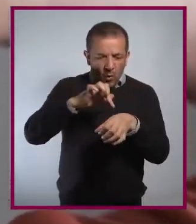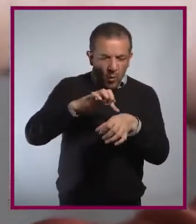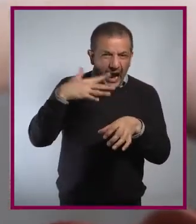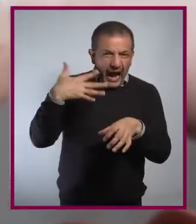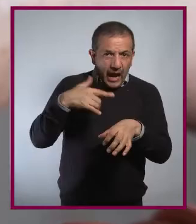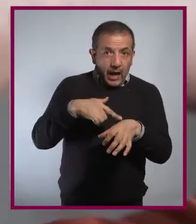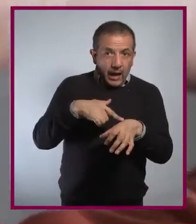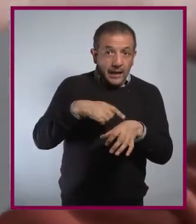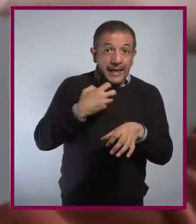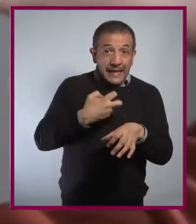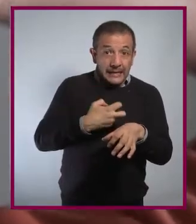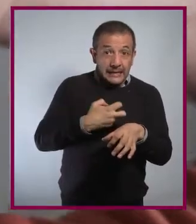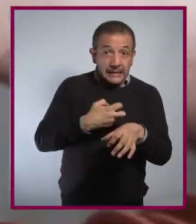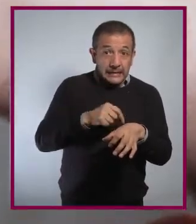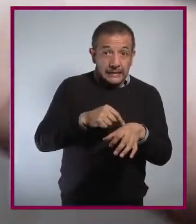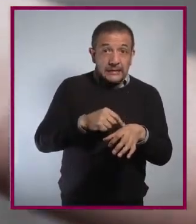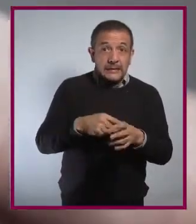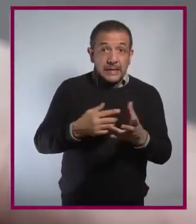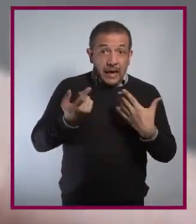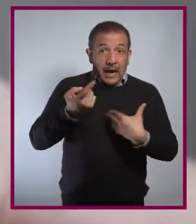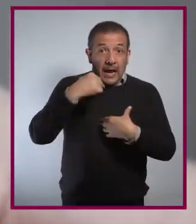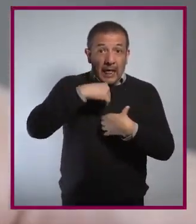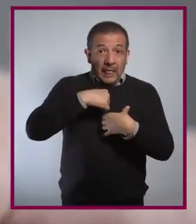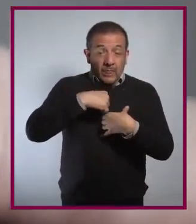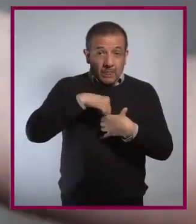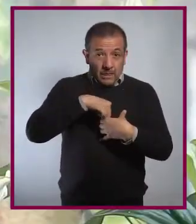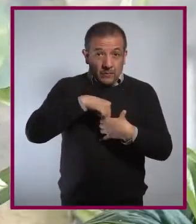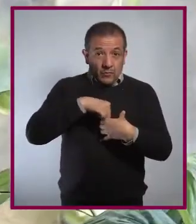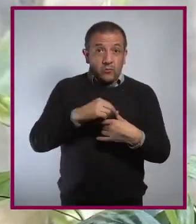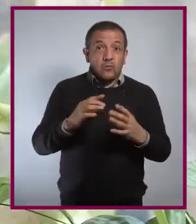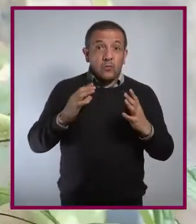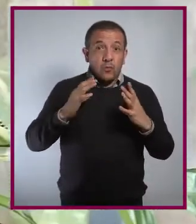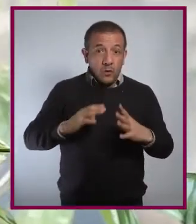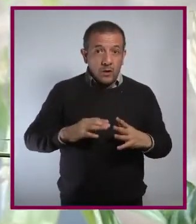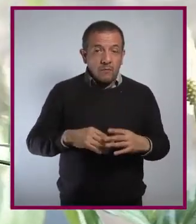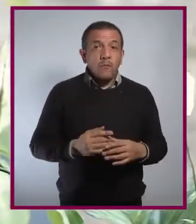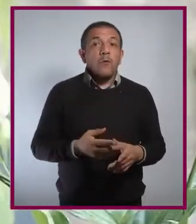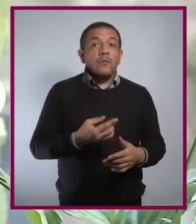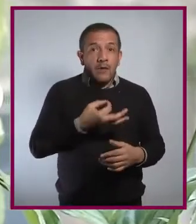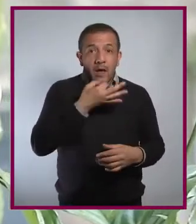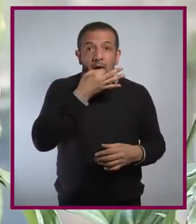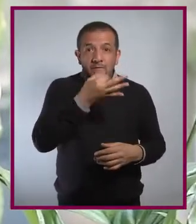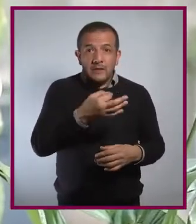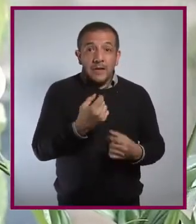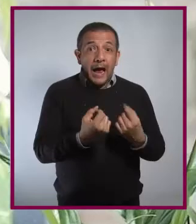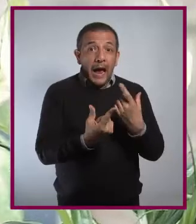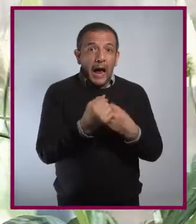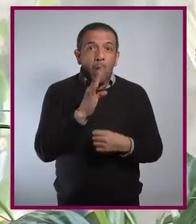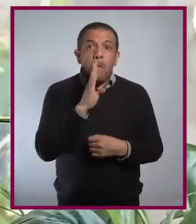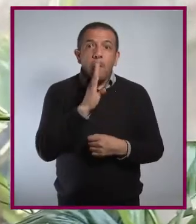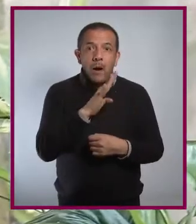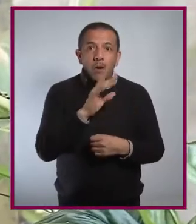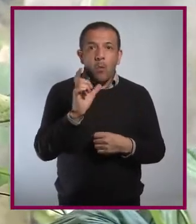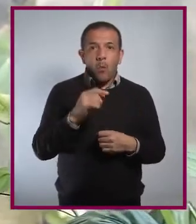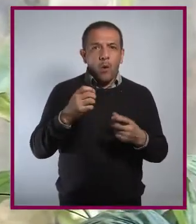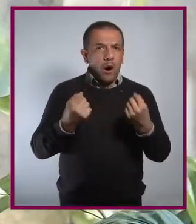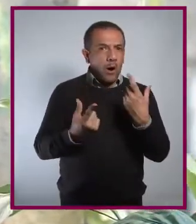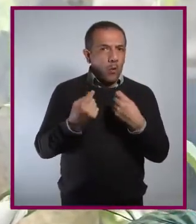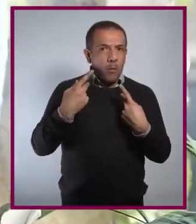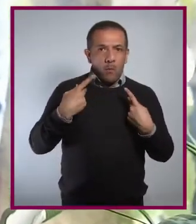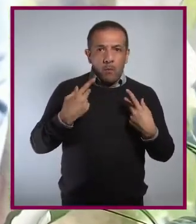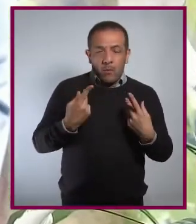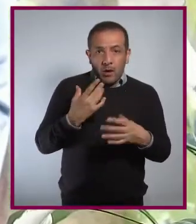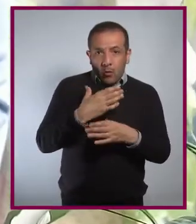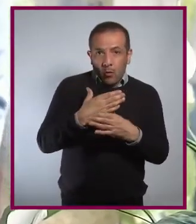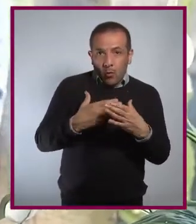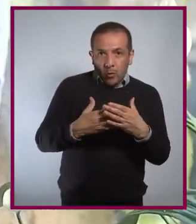pero también es el mecanismo por el que los órganos nos avisan que algo está mal. Cuando algo nos lastima, unas